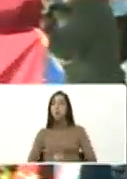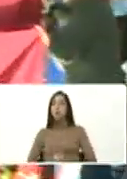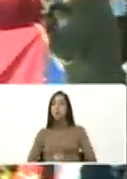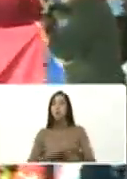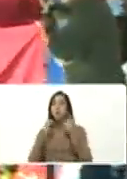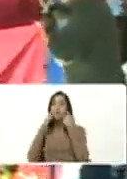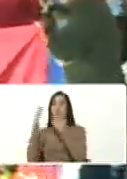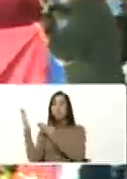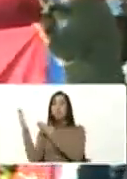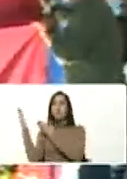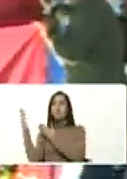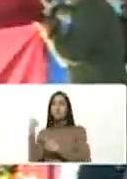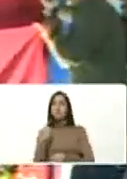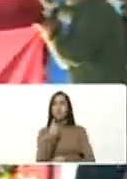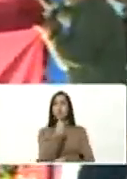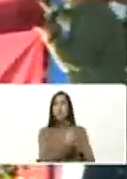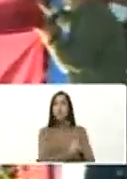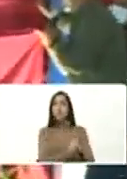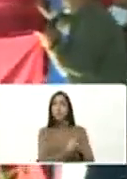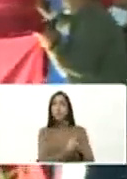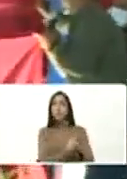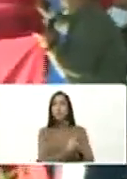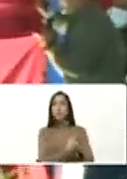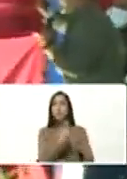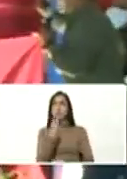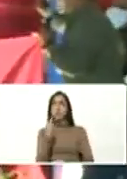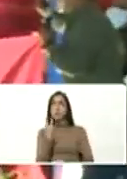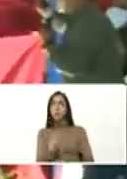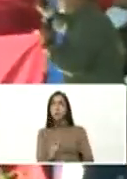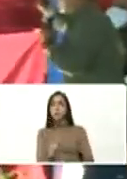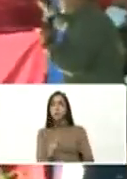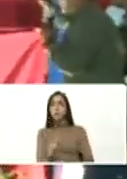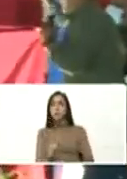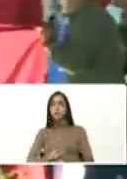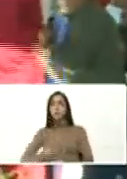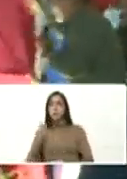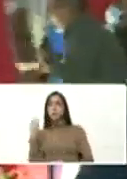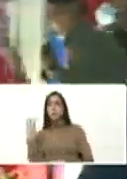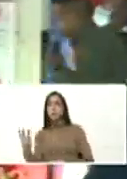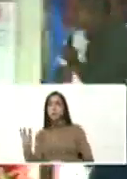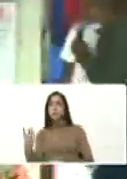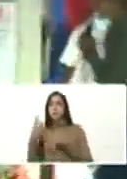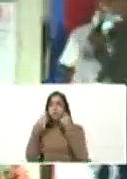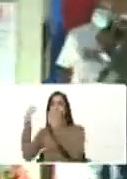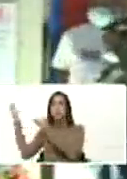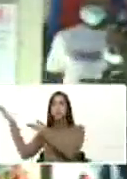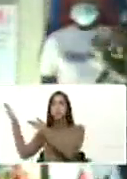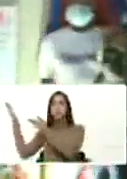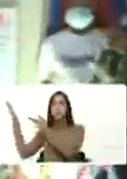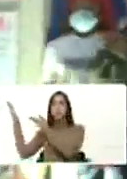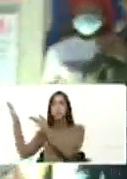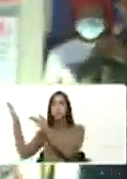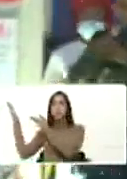Poder Popular a la cuenta de tres. A la una, a la dos, a la tres.